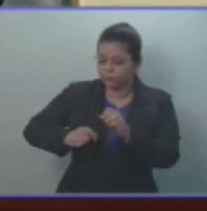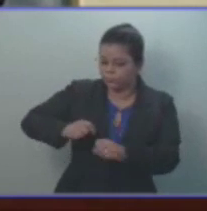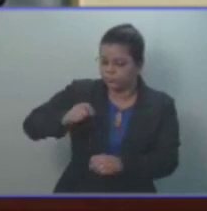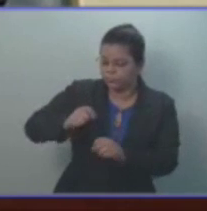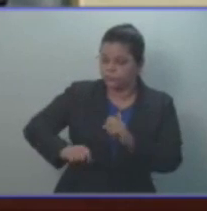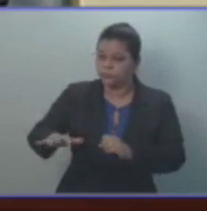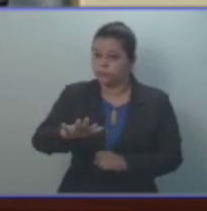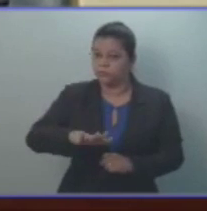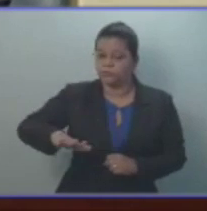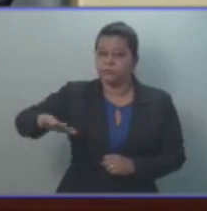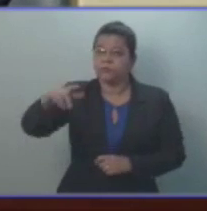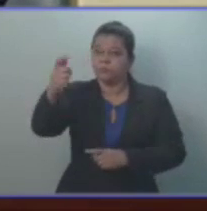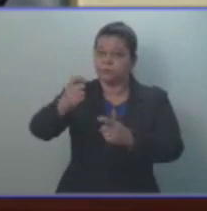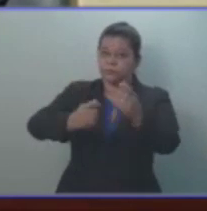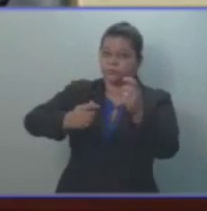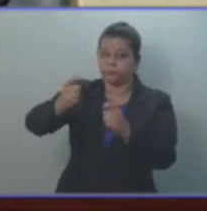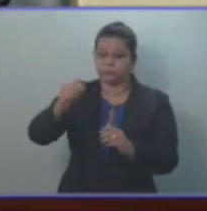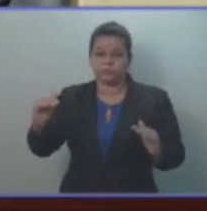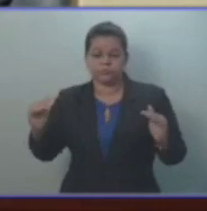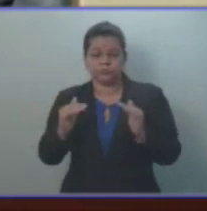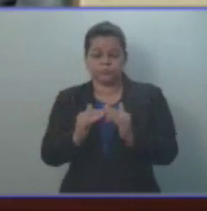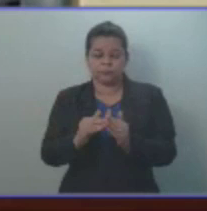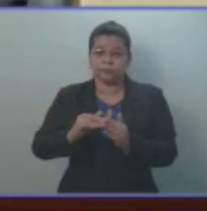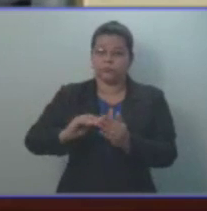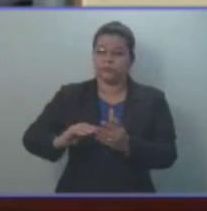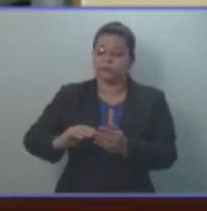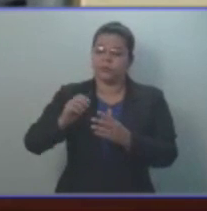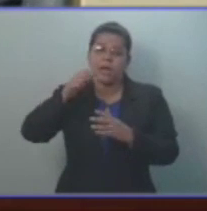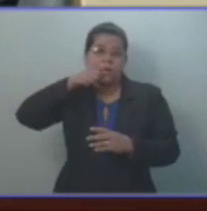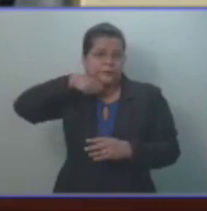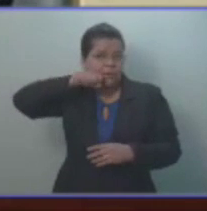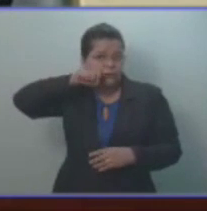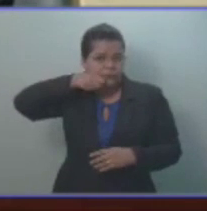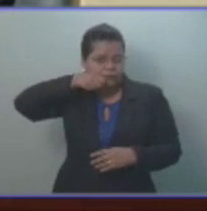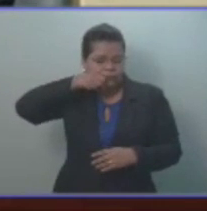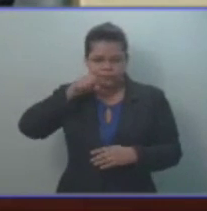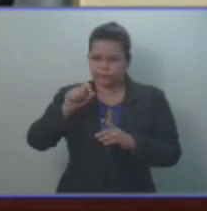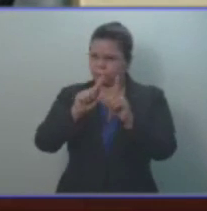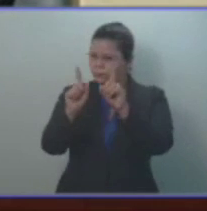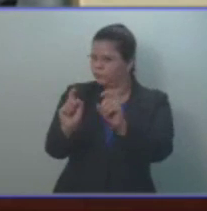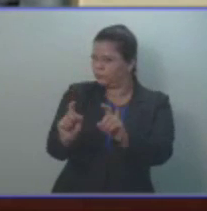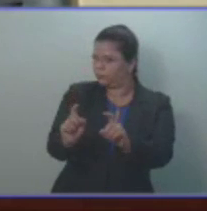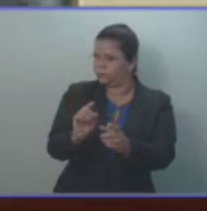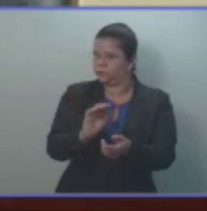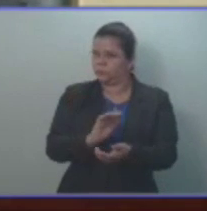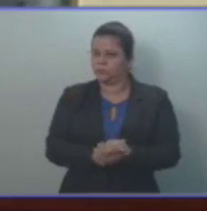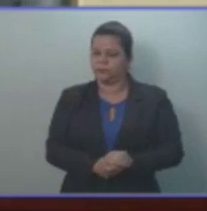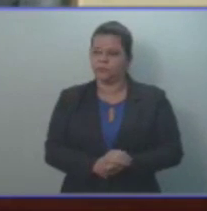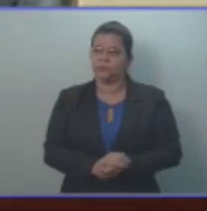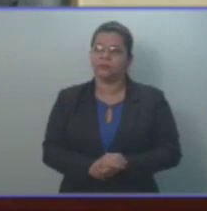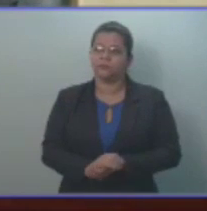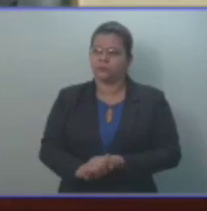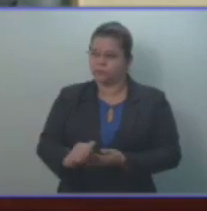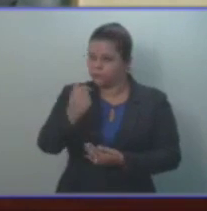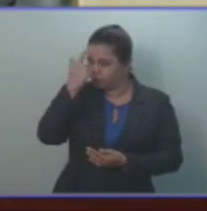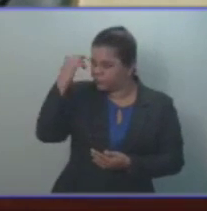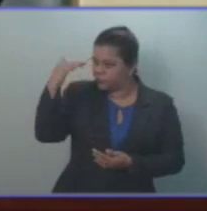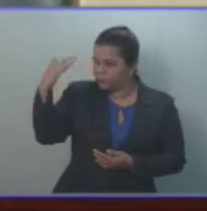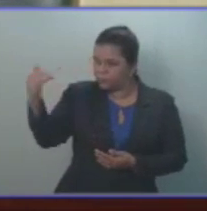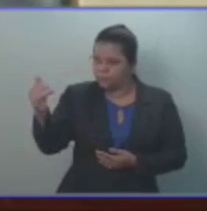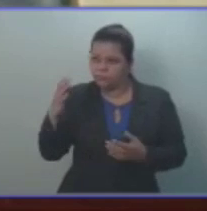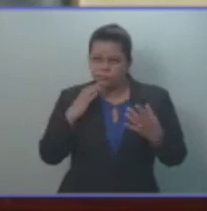sector cafetalero o cañero. Yo pregunto, ¿es política del gobierno